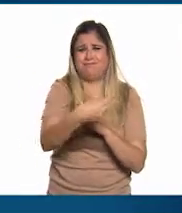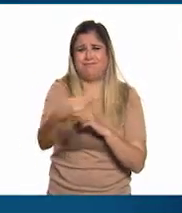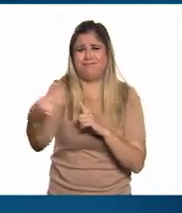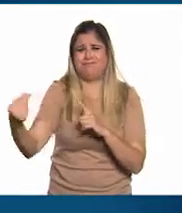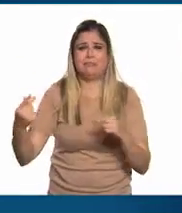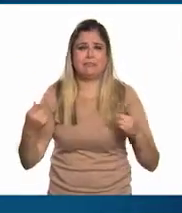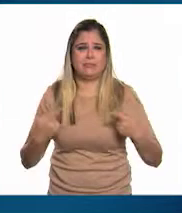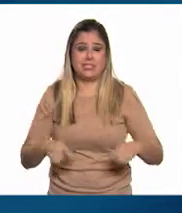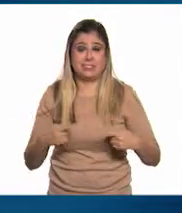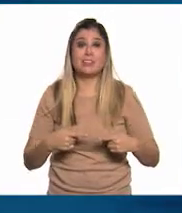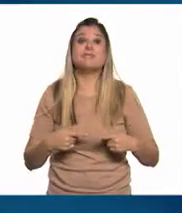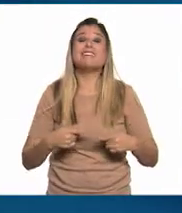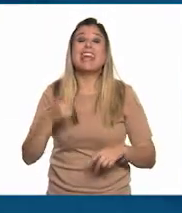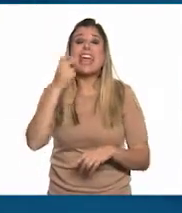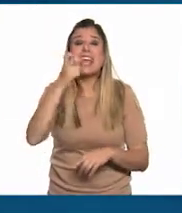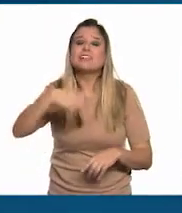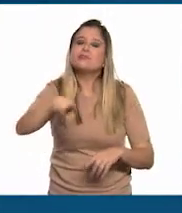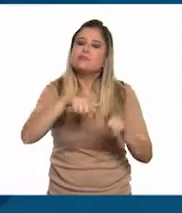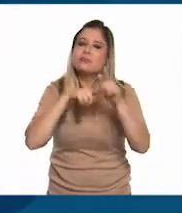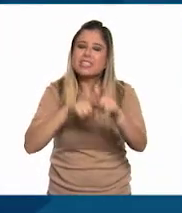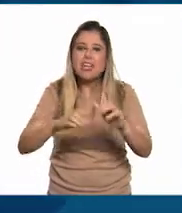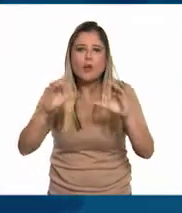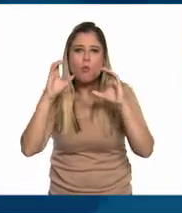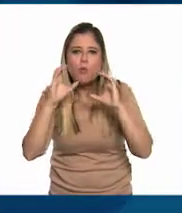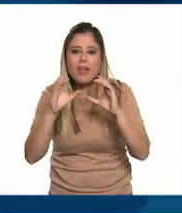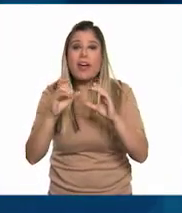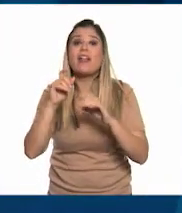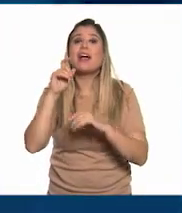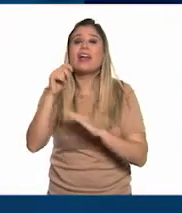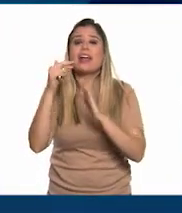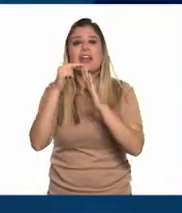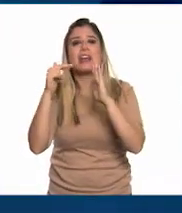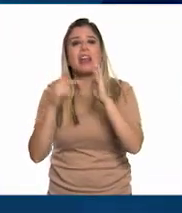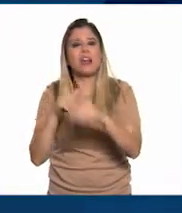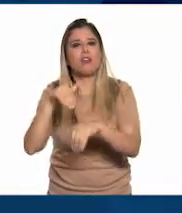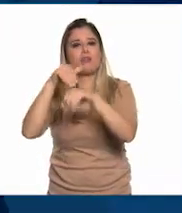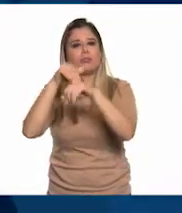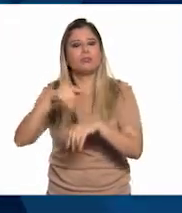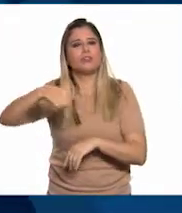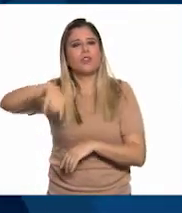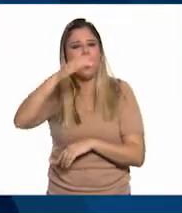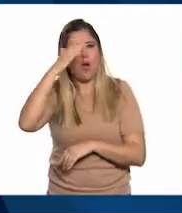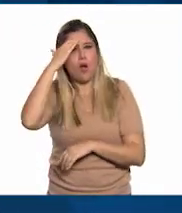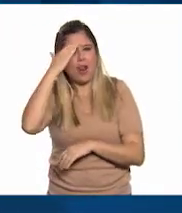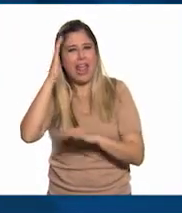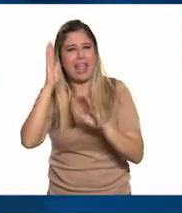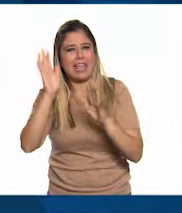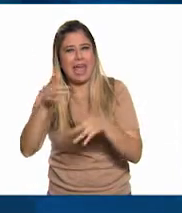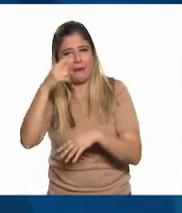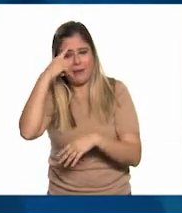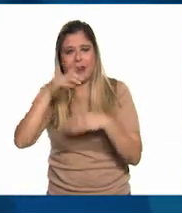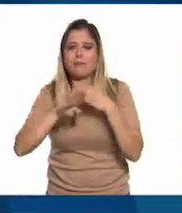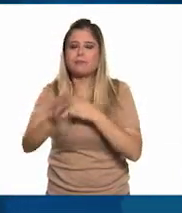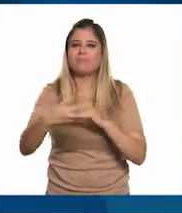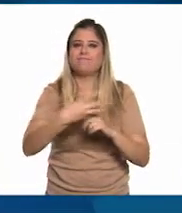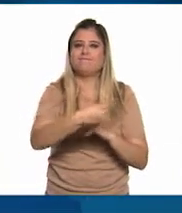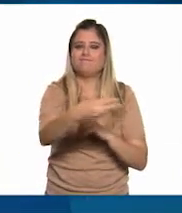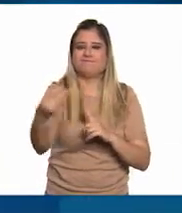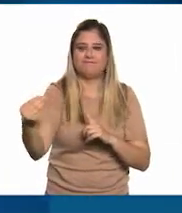las personas. Por eso hay que continuar cuidándonos siguiendo las buenas prácticas que ya todos conocemos para evitar contagiarnos.